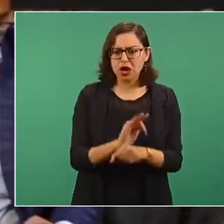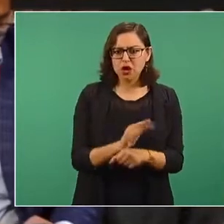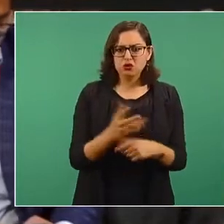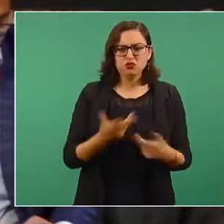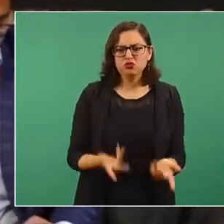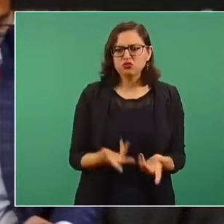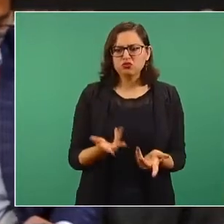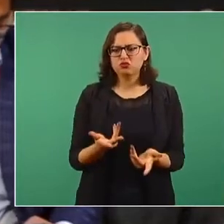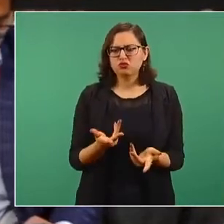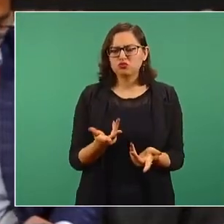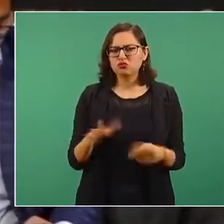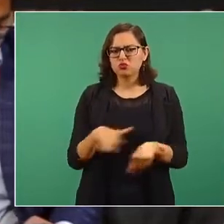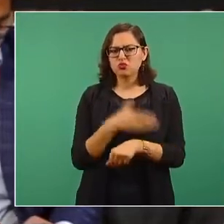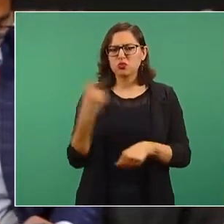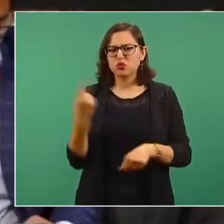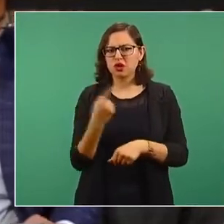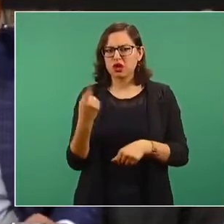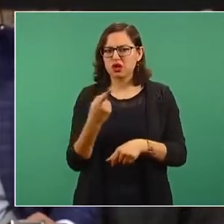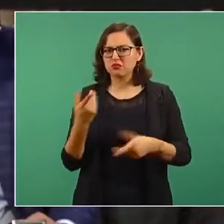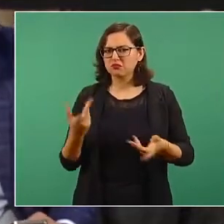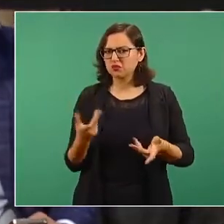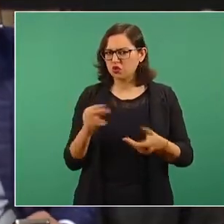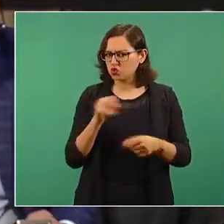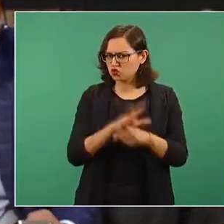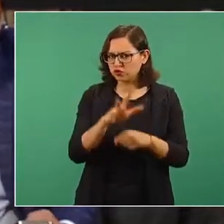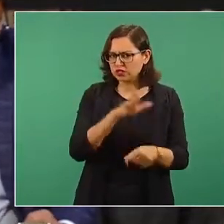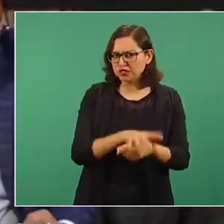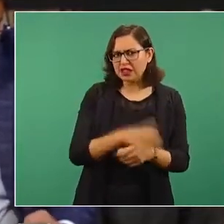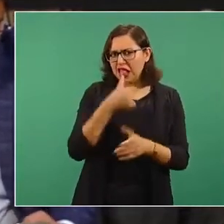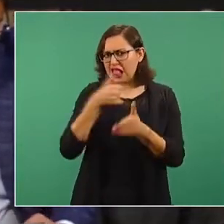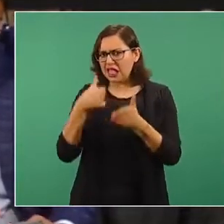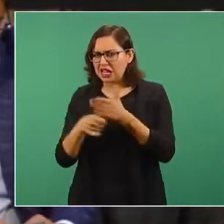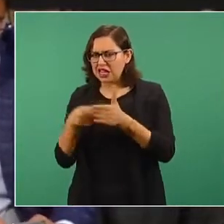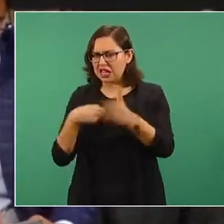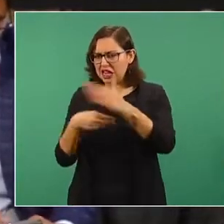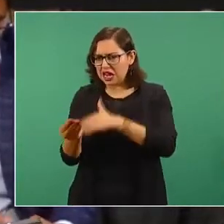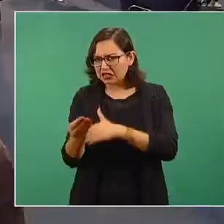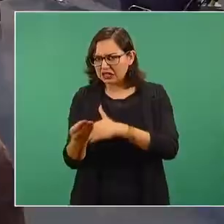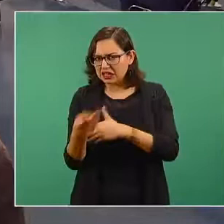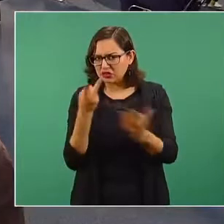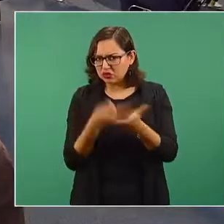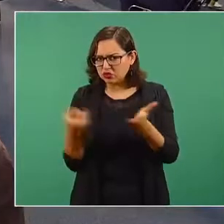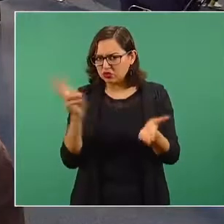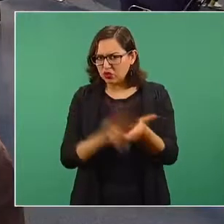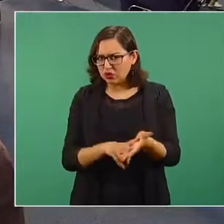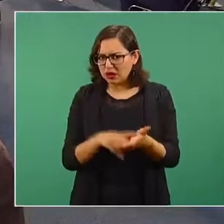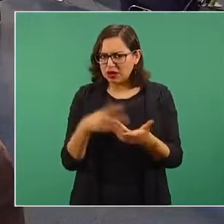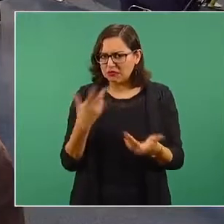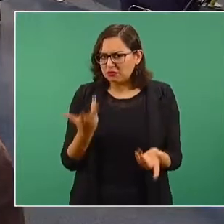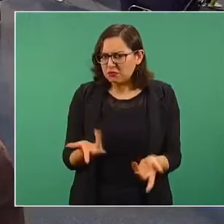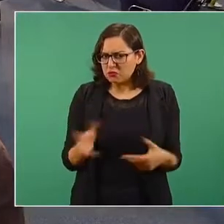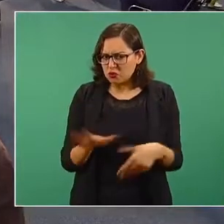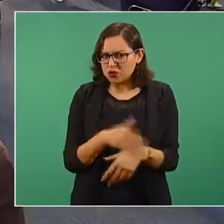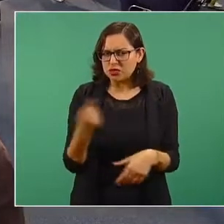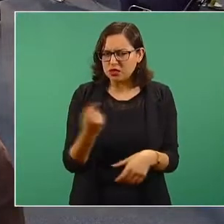fuera como un llamado a que lo piensen dos veces los jueces antes de dar un amparo en contra de esta ley. No, es que